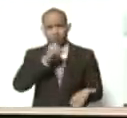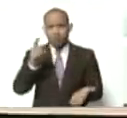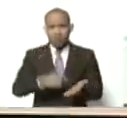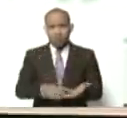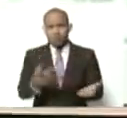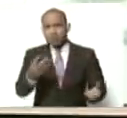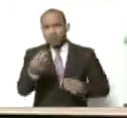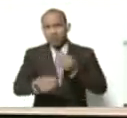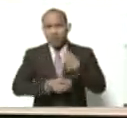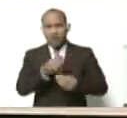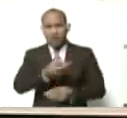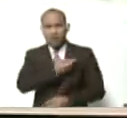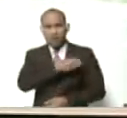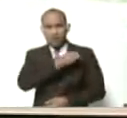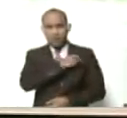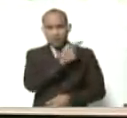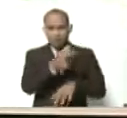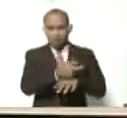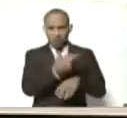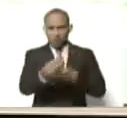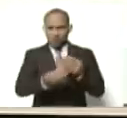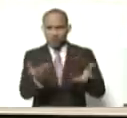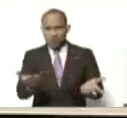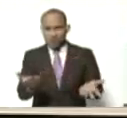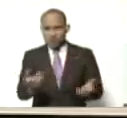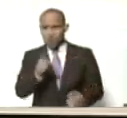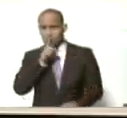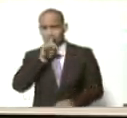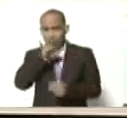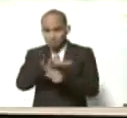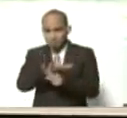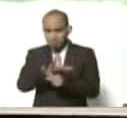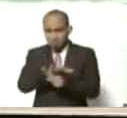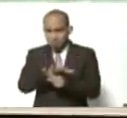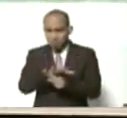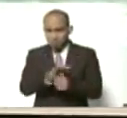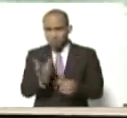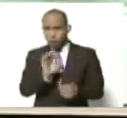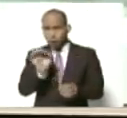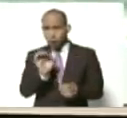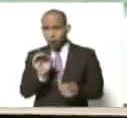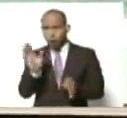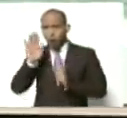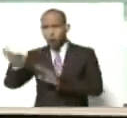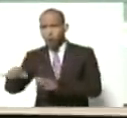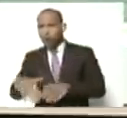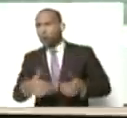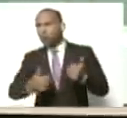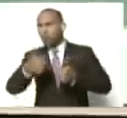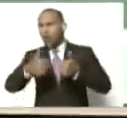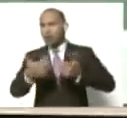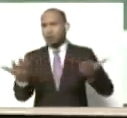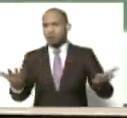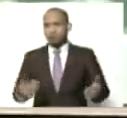va a hacer el gobierno de España? ¿Va a guardar silencio? ¿Va a ser cómplice?